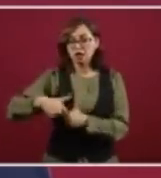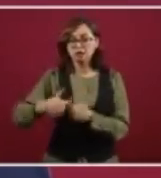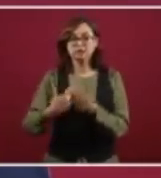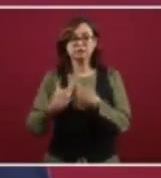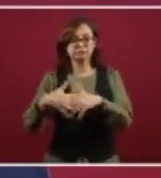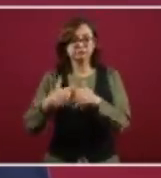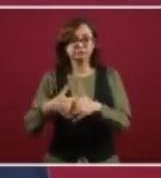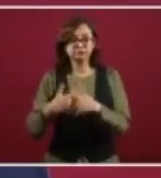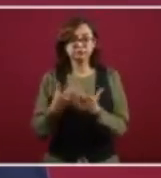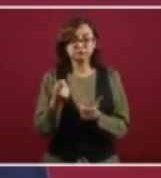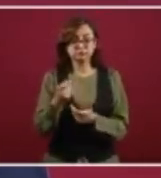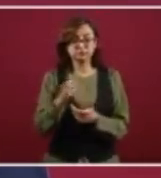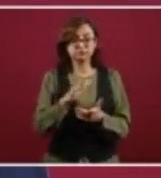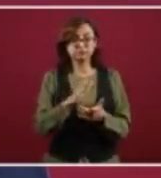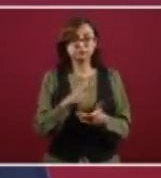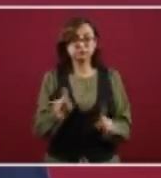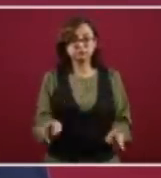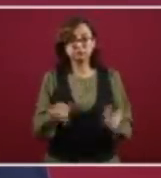las